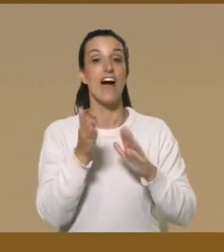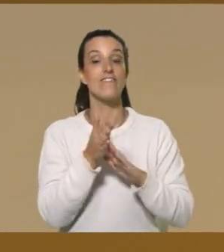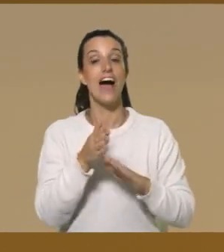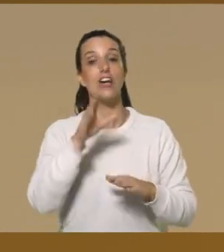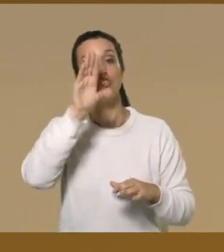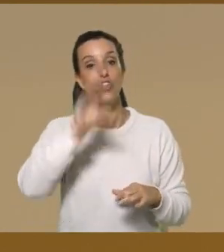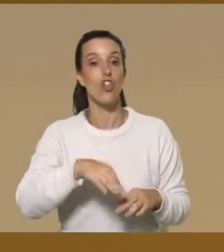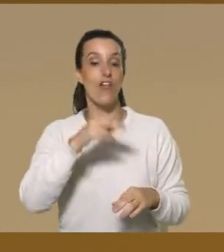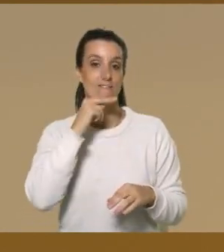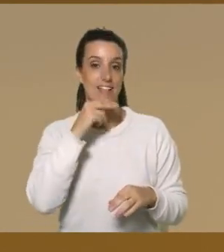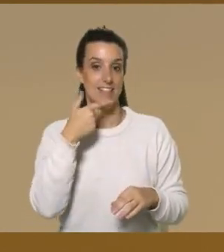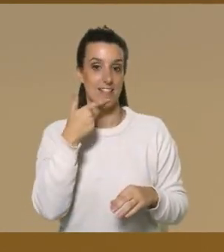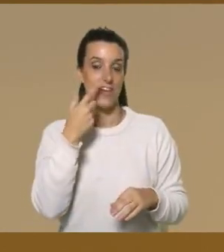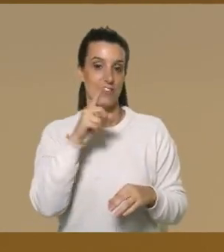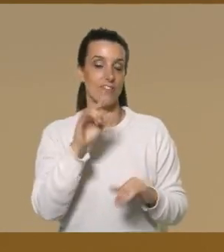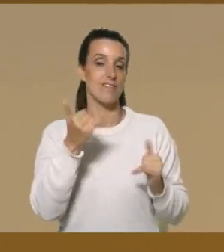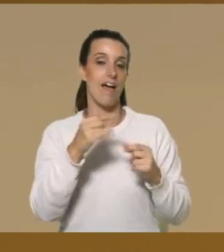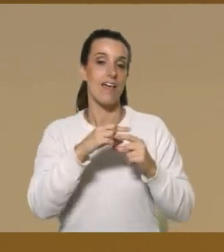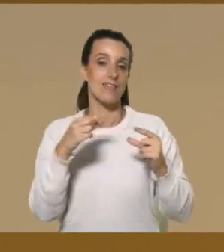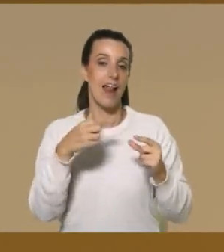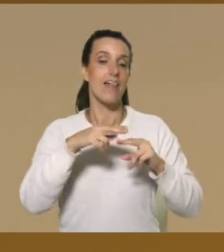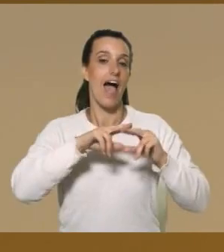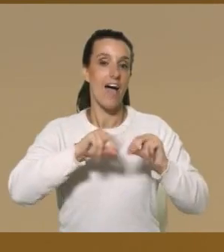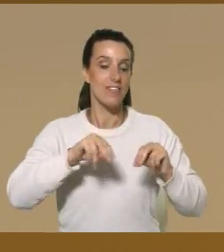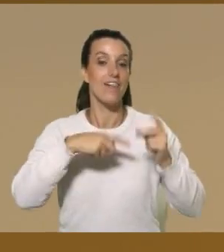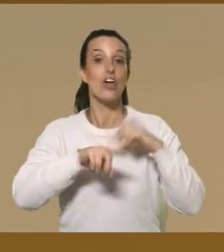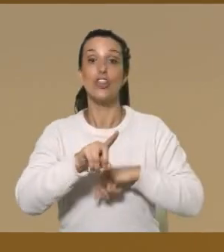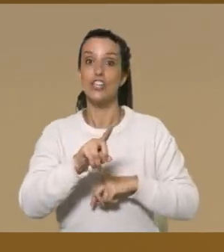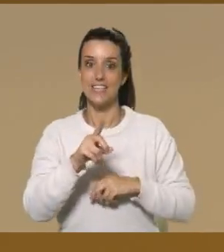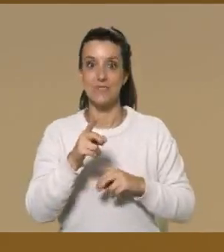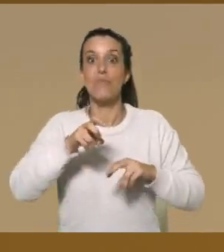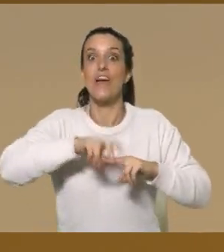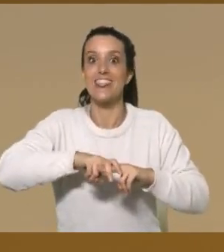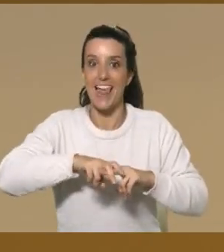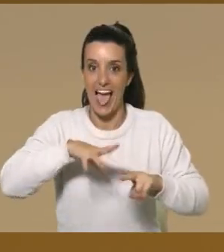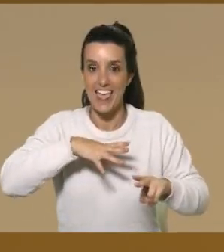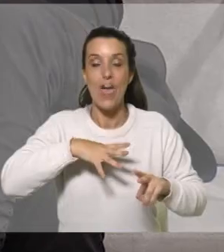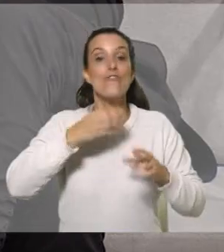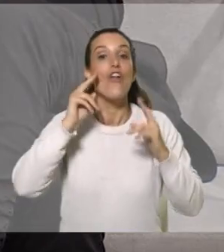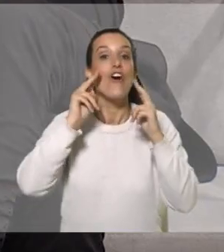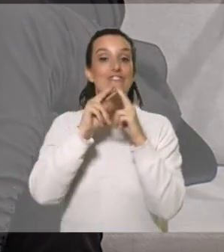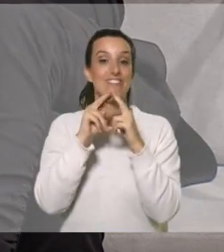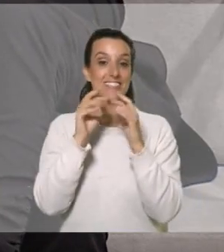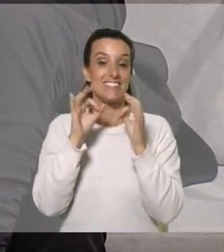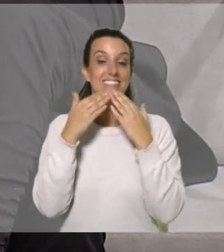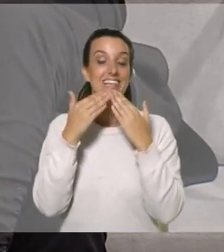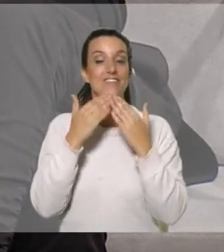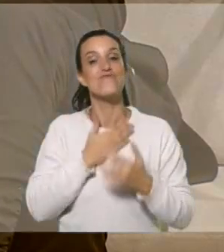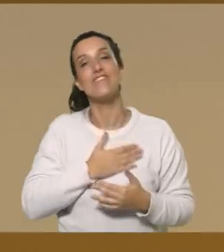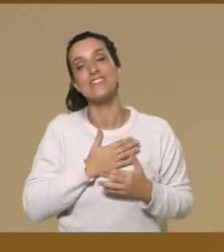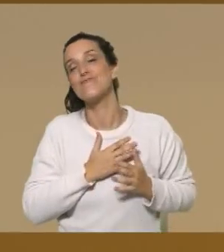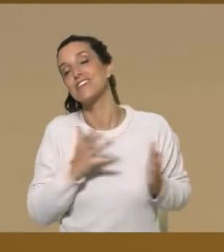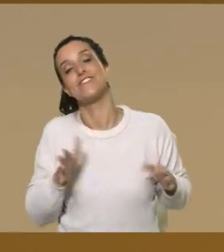todos los viernes de septiembre Así que acompañarlos ya sacan las entradas en hábitat así no se quedan sin lugar Gracias nuevamente Paola un placer